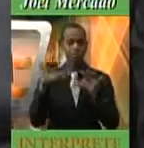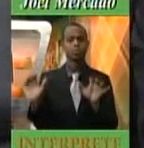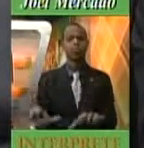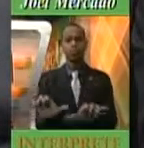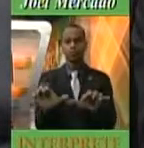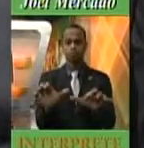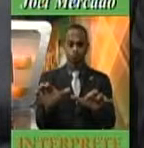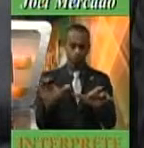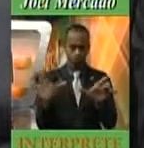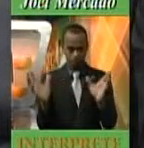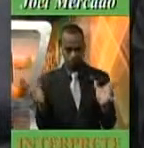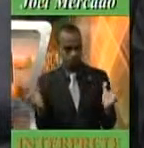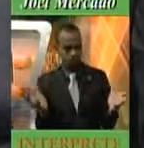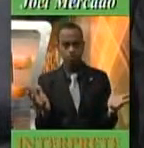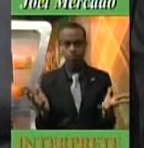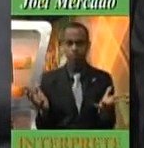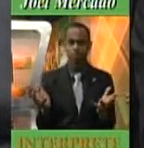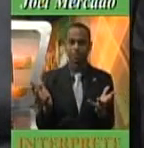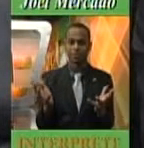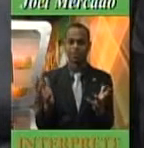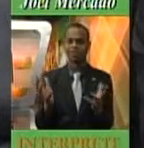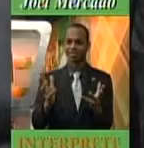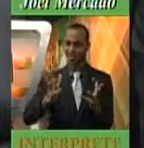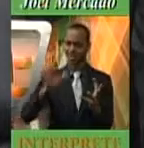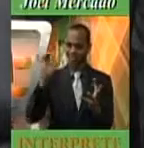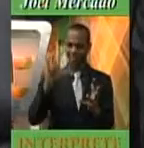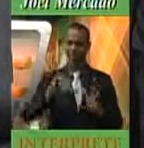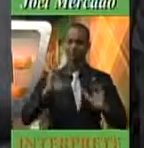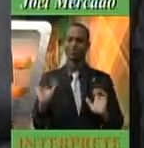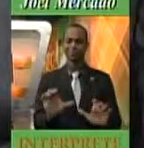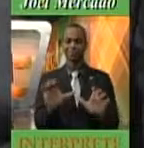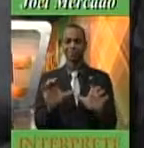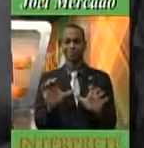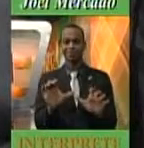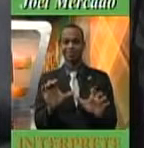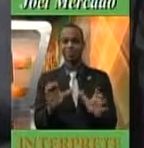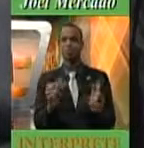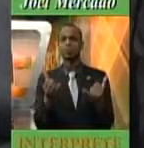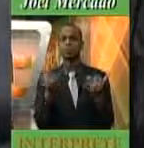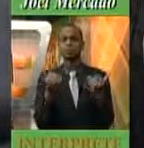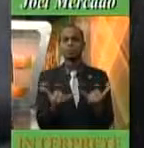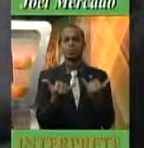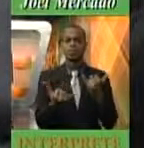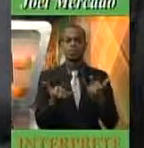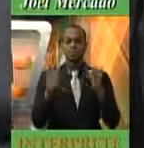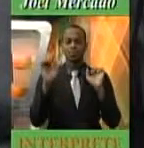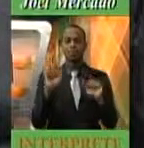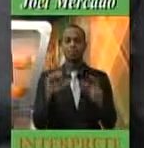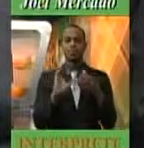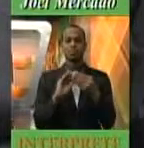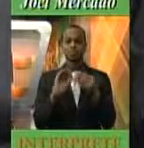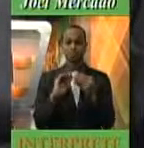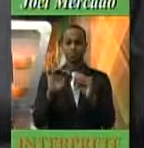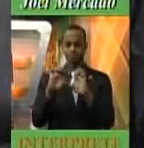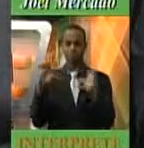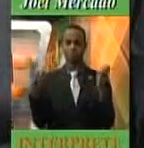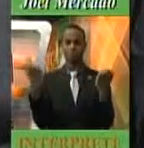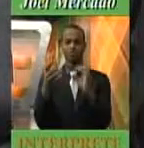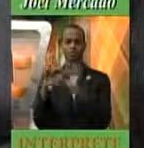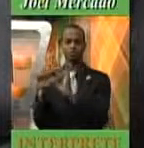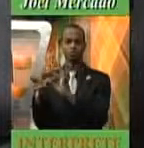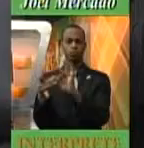formar parte de este plan. Eso fue así que se hizo. Y hoy día podemos decir que tenemos un equipo